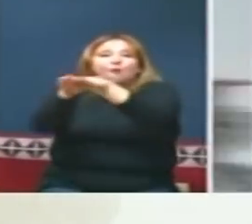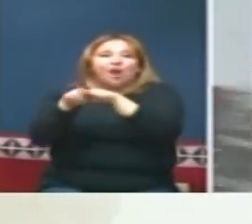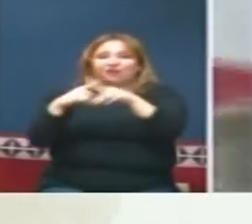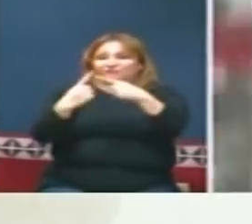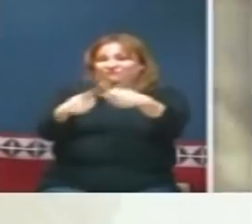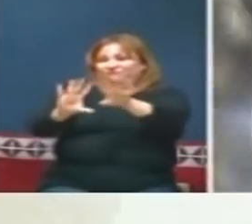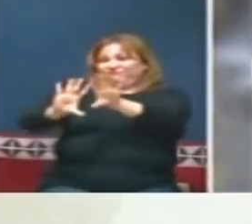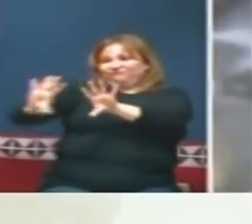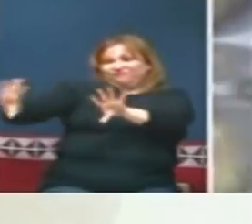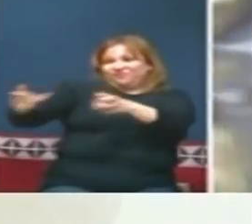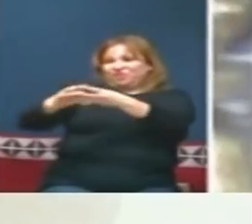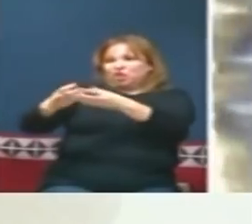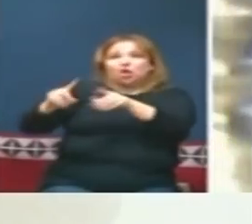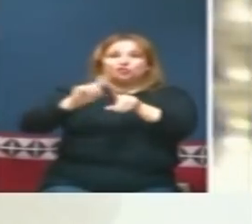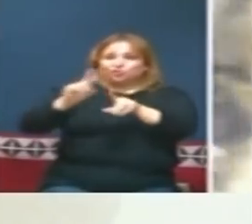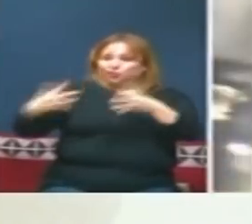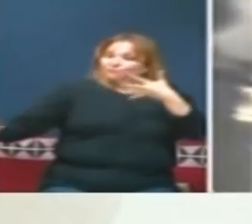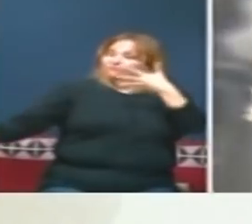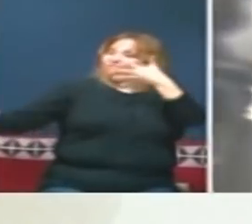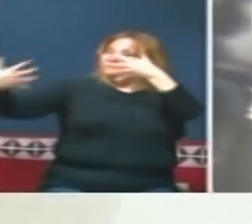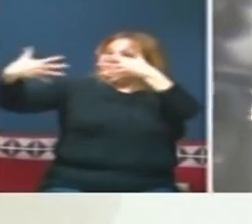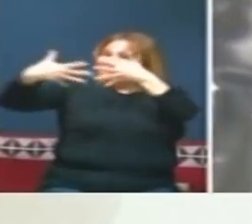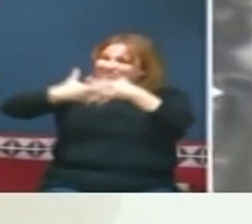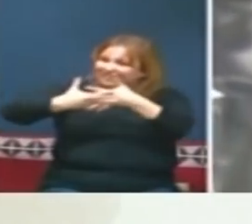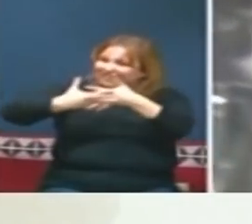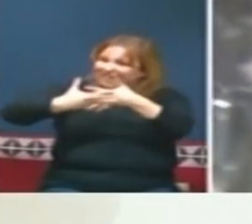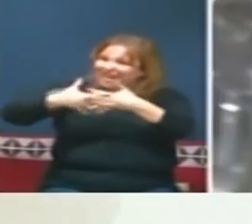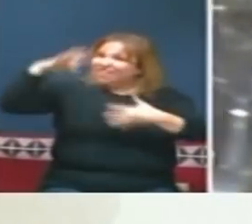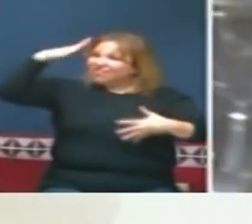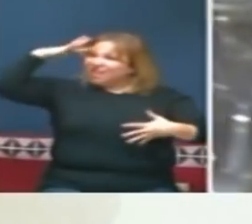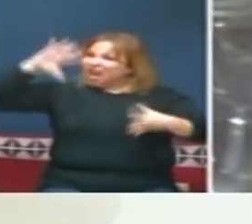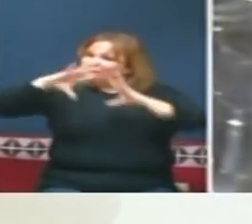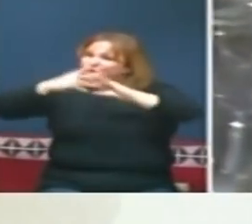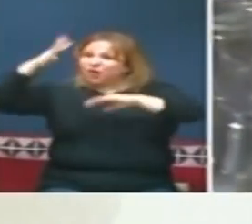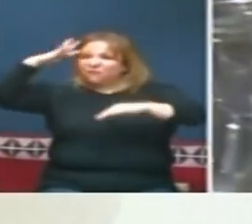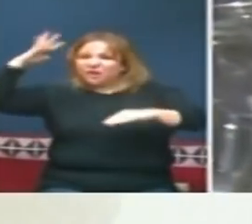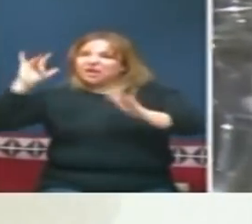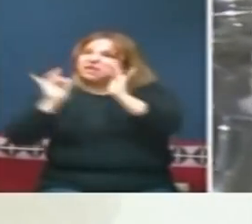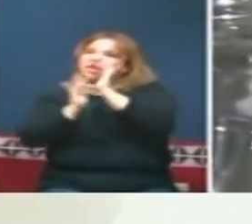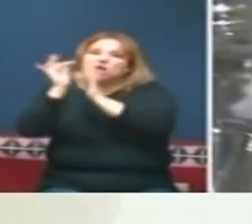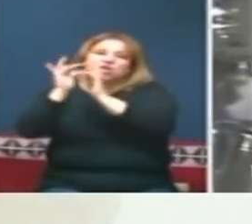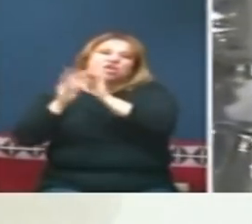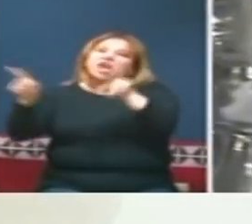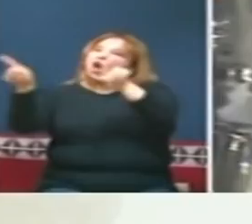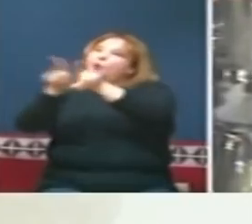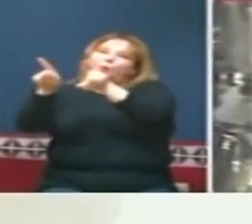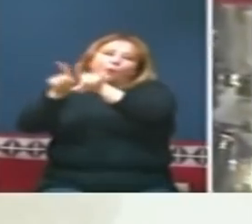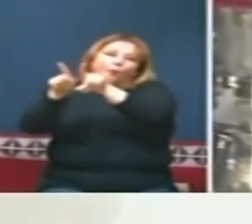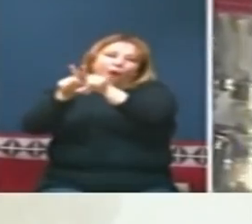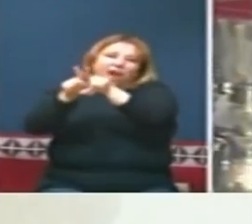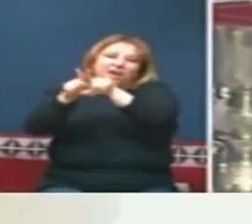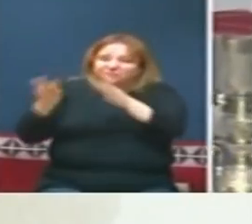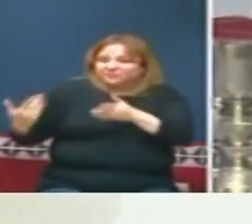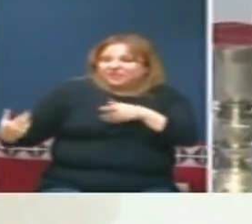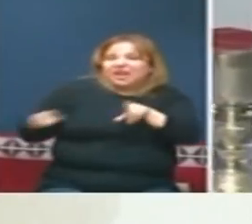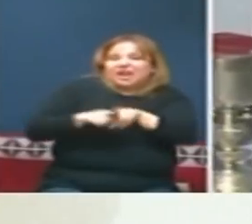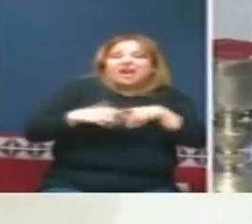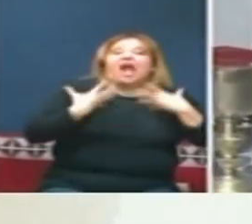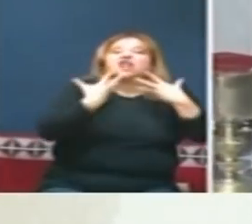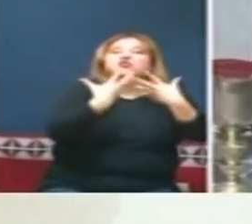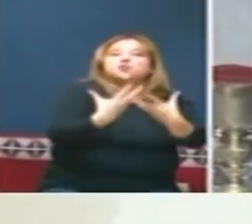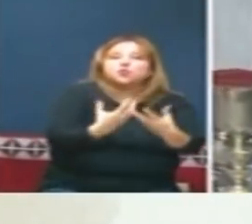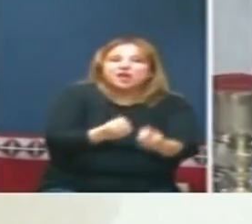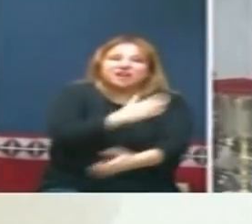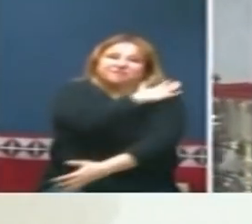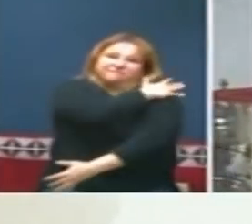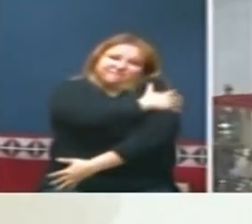clases sociales, modos de pensar o de creer. Como Jesús, quiero ser servidor de nuestros hermanos los pobres,